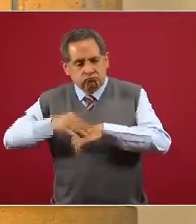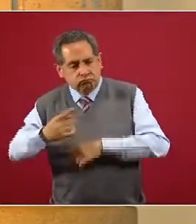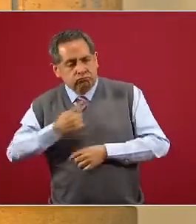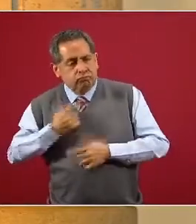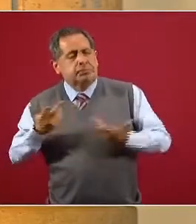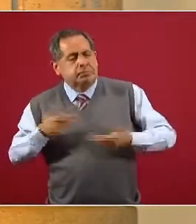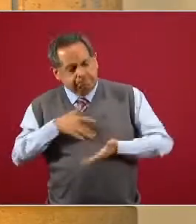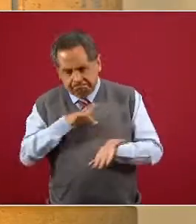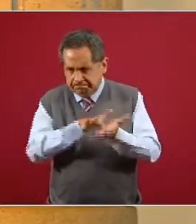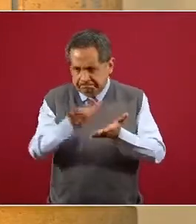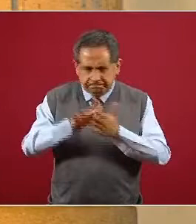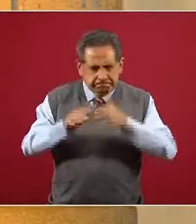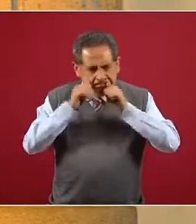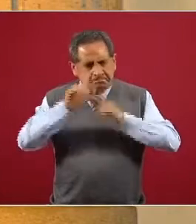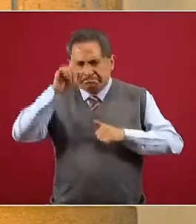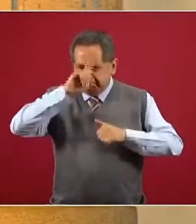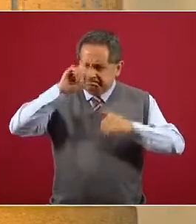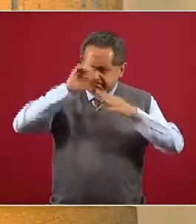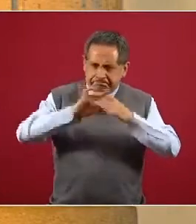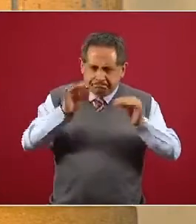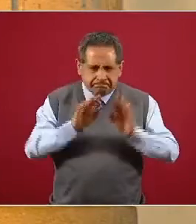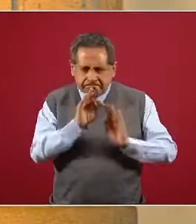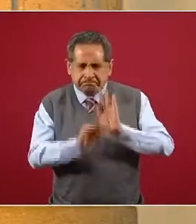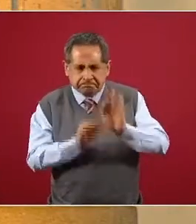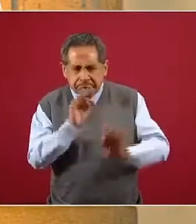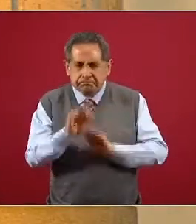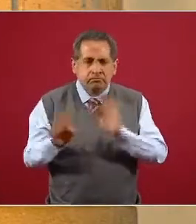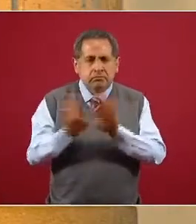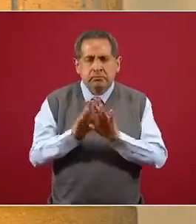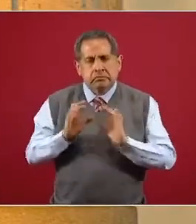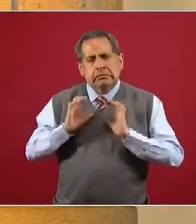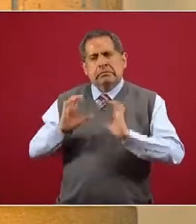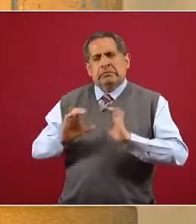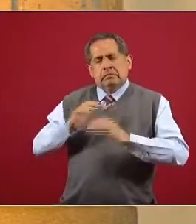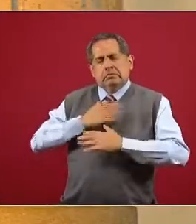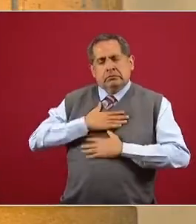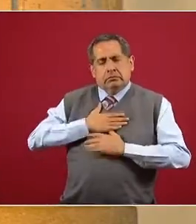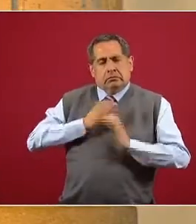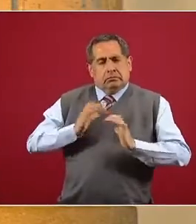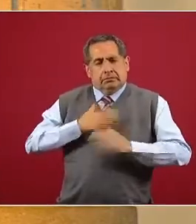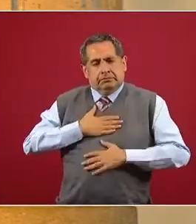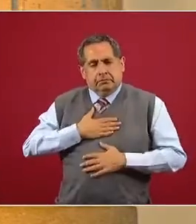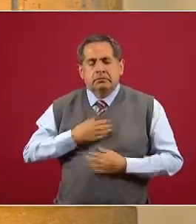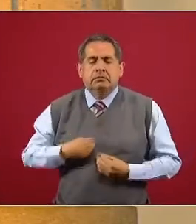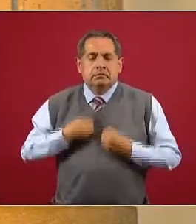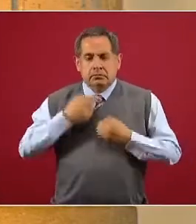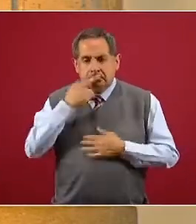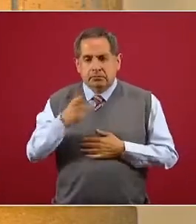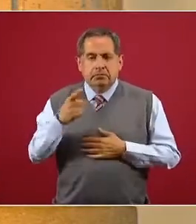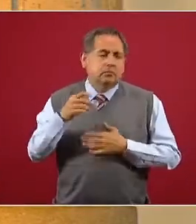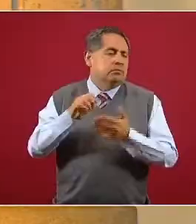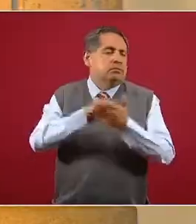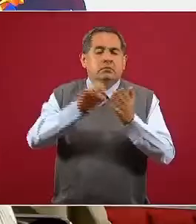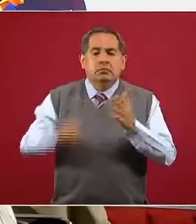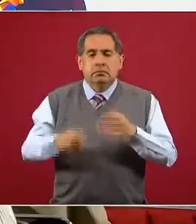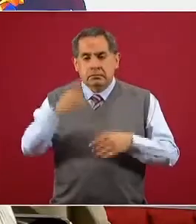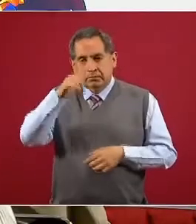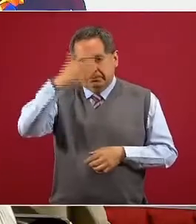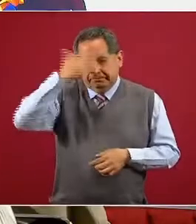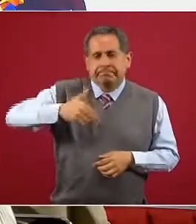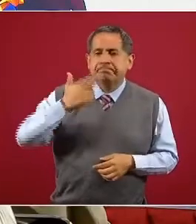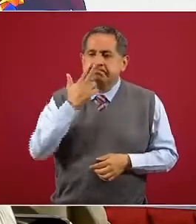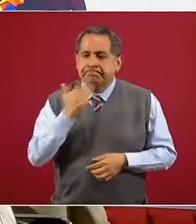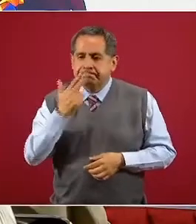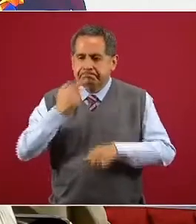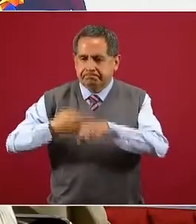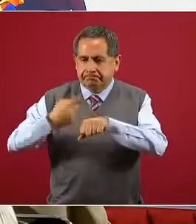nos apoya y nos orienta en el control de nuestra condición de vida, para poner un ejemplo, la diabetes.